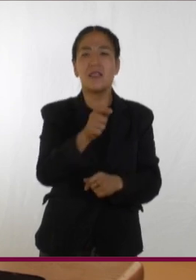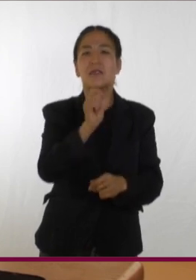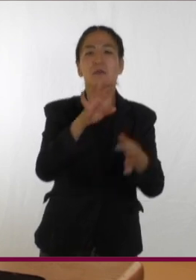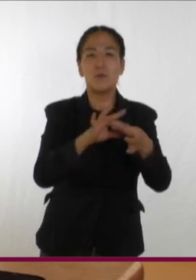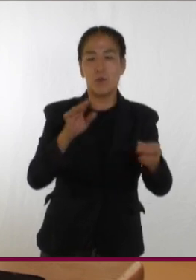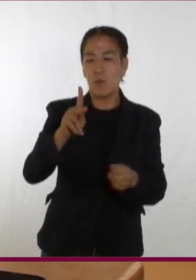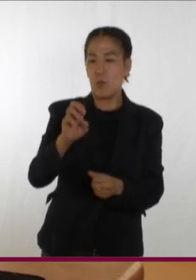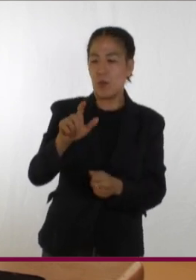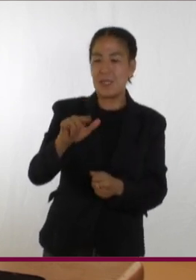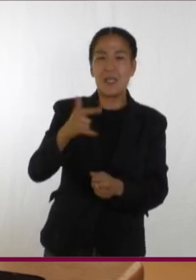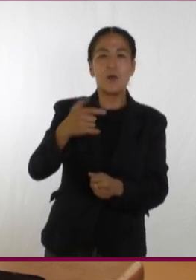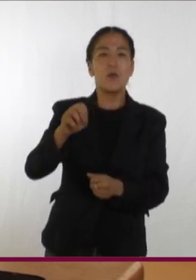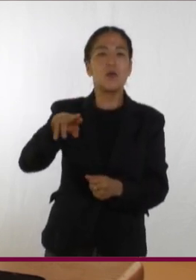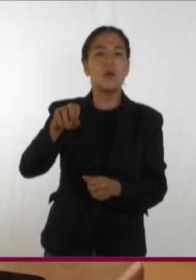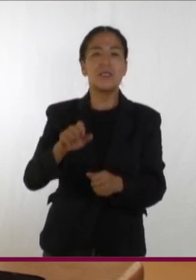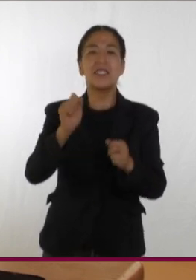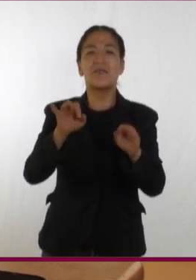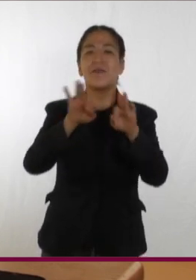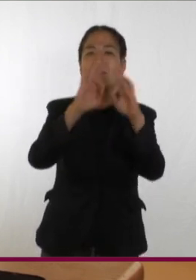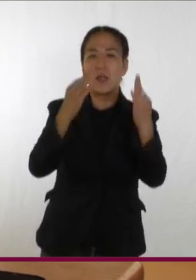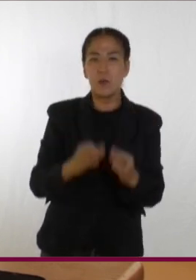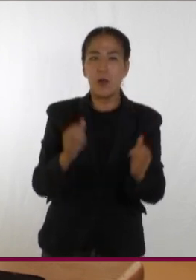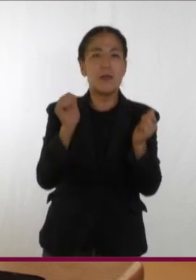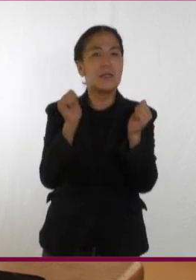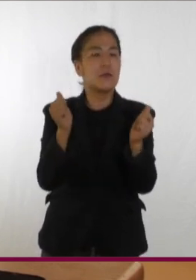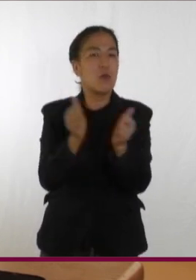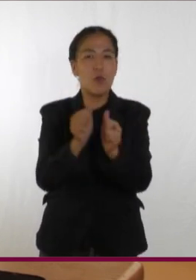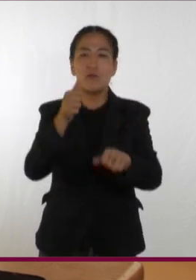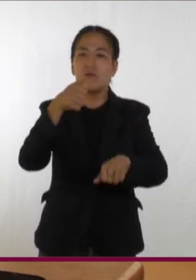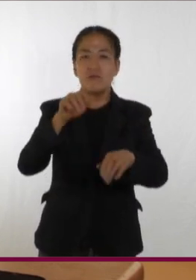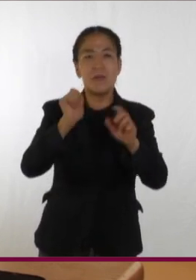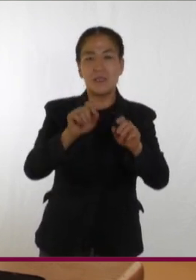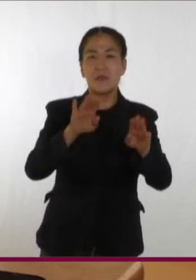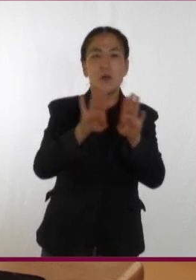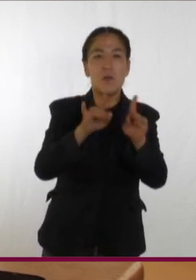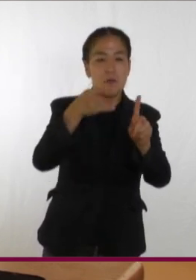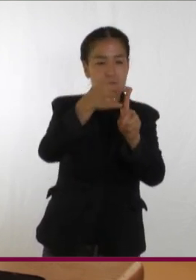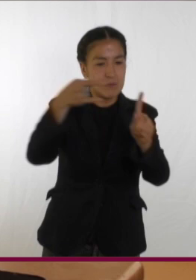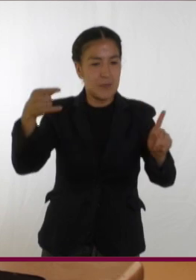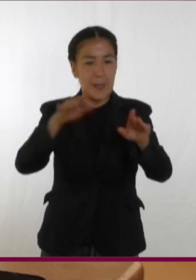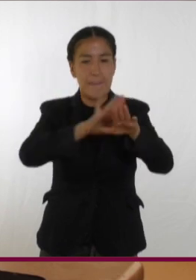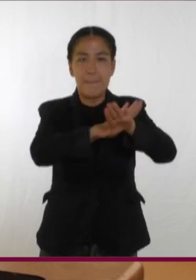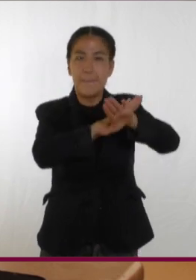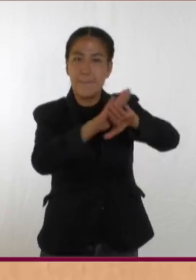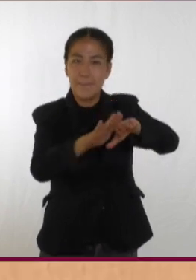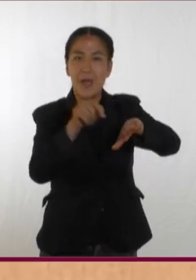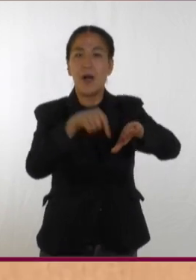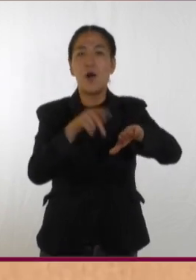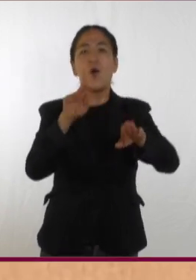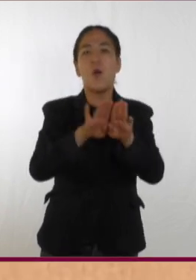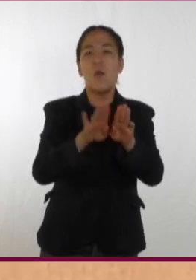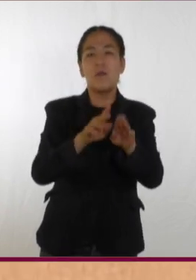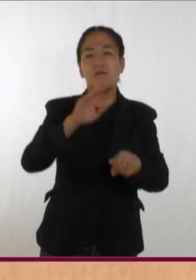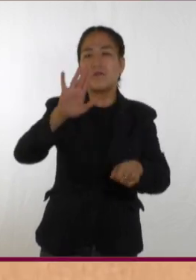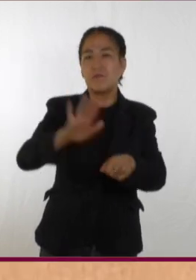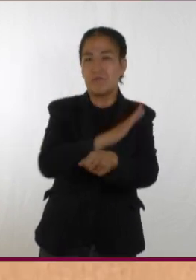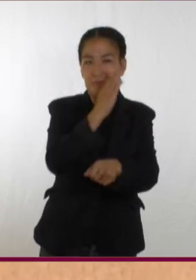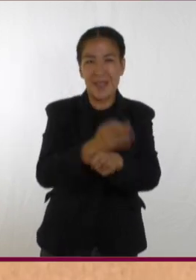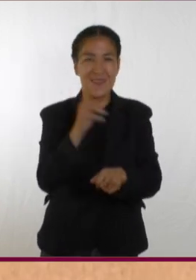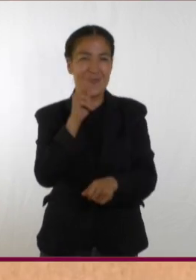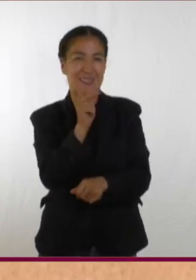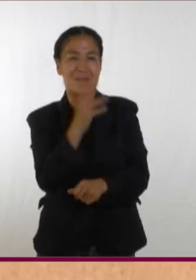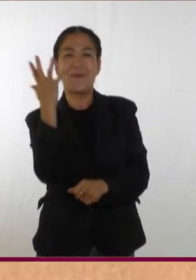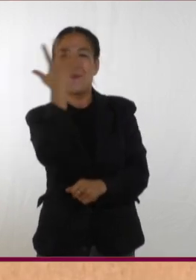nada más en lo que llamamos polígonos, es decir, figuras que están formadas por lados rectos, y ya sea tu polígono puede